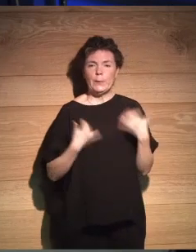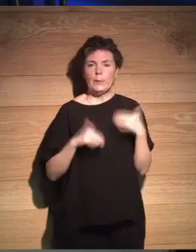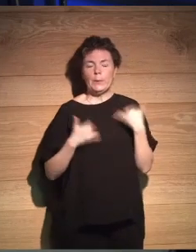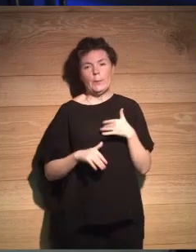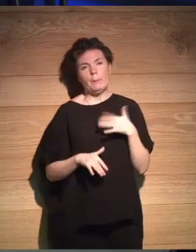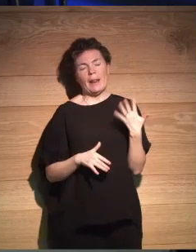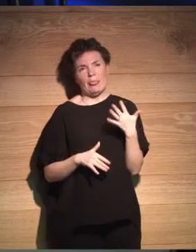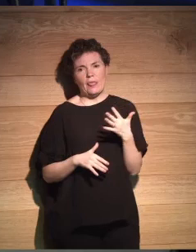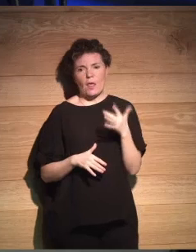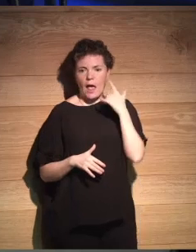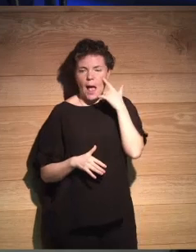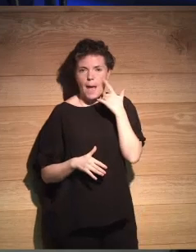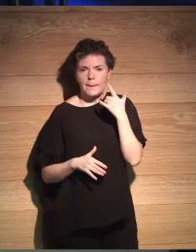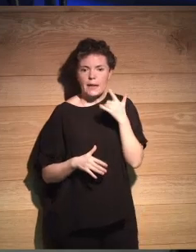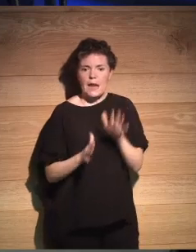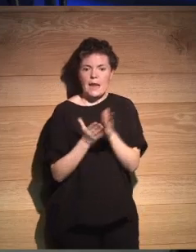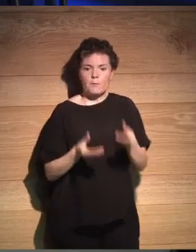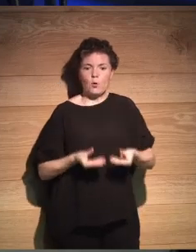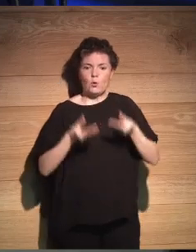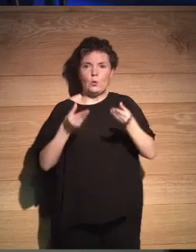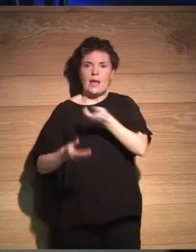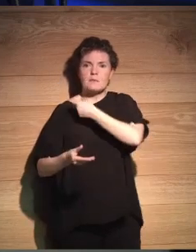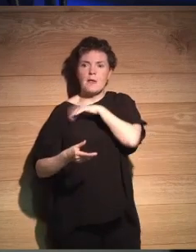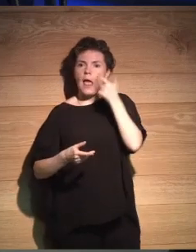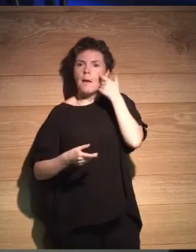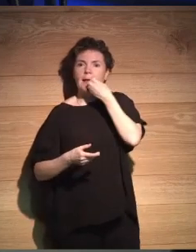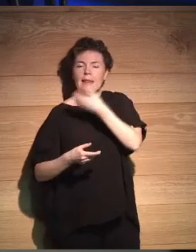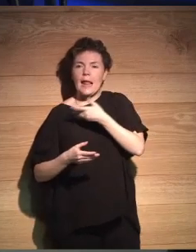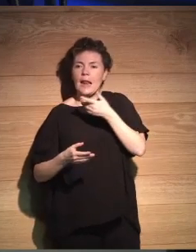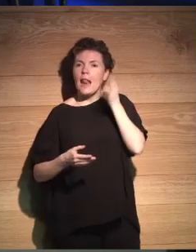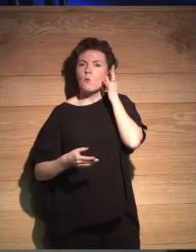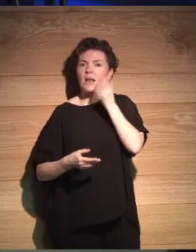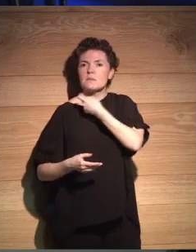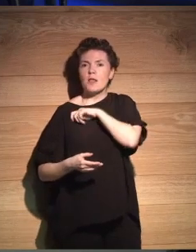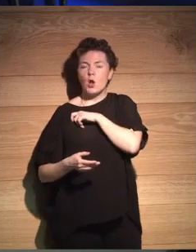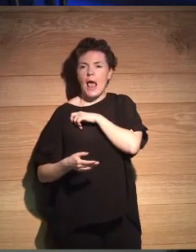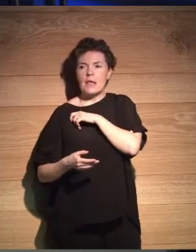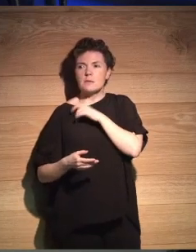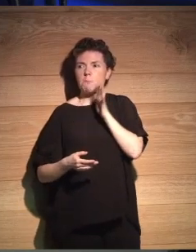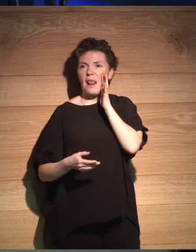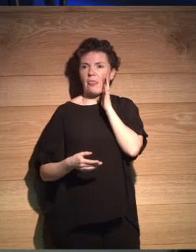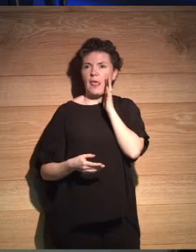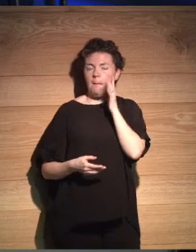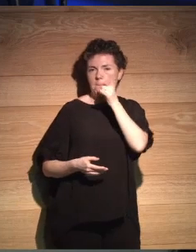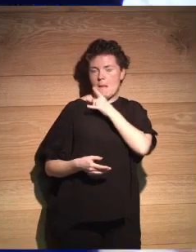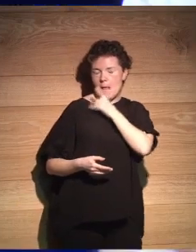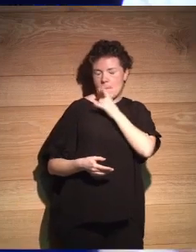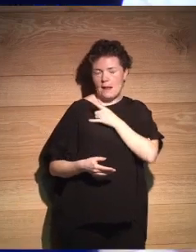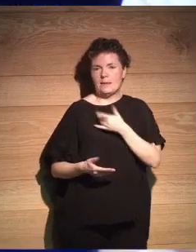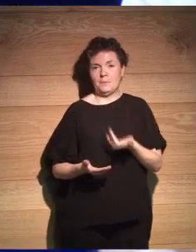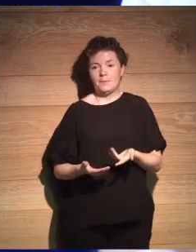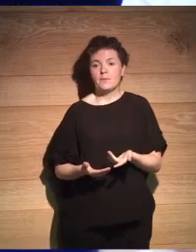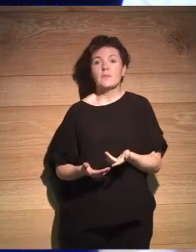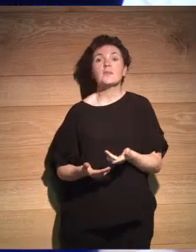parecido, pensando a ver qué acogida va a tener ese libro aquí que pinta a las mujeres españolas de forma bastante mala, sobre